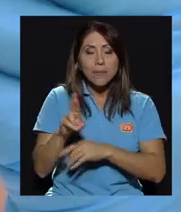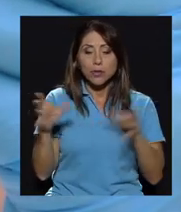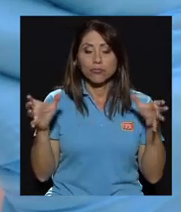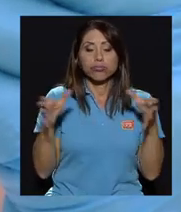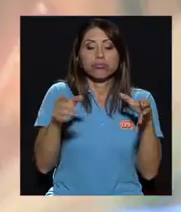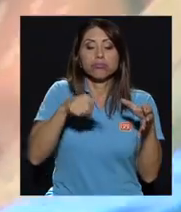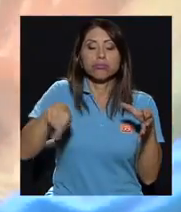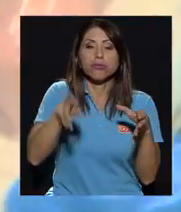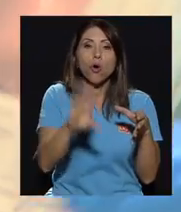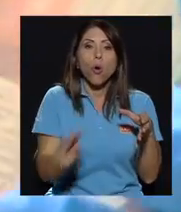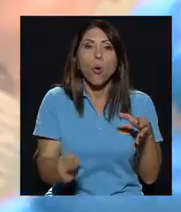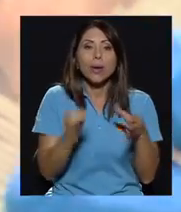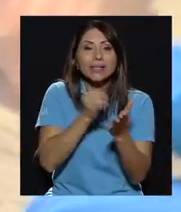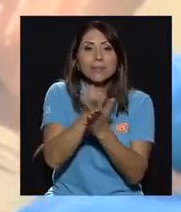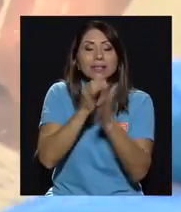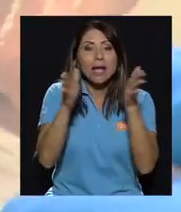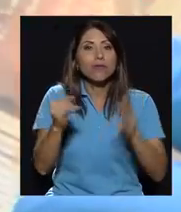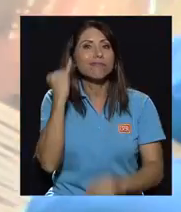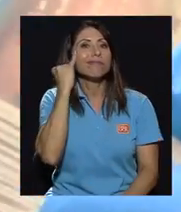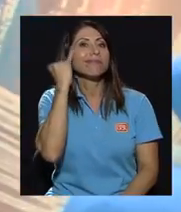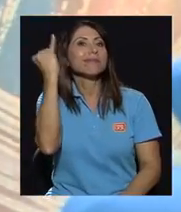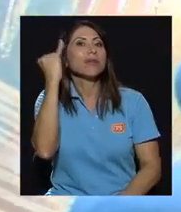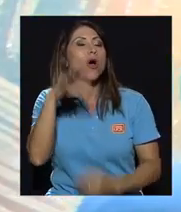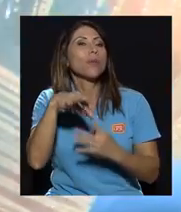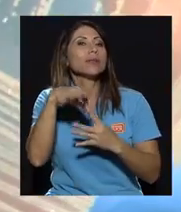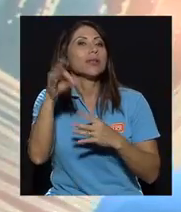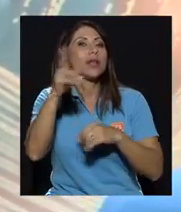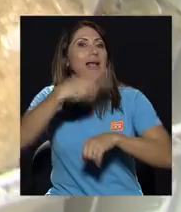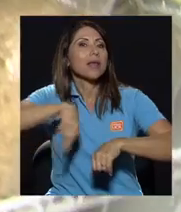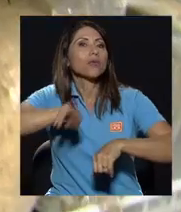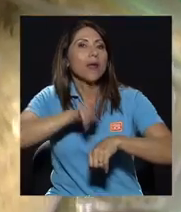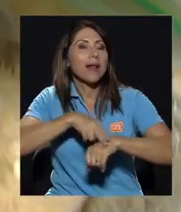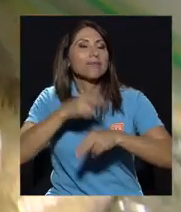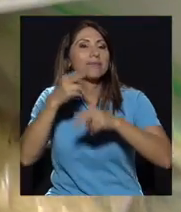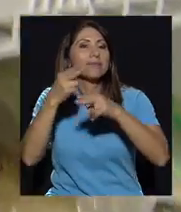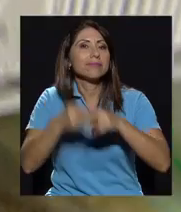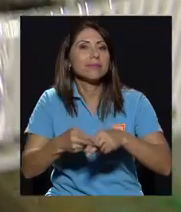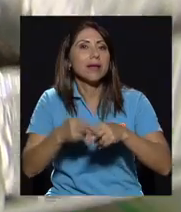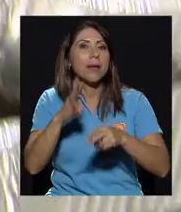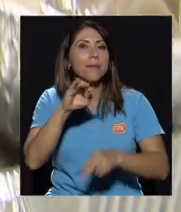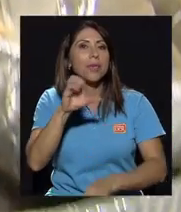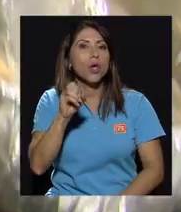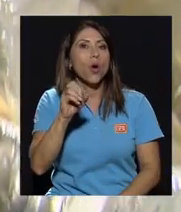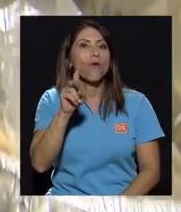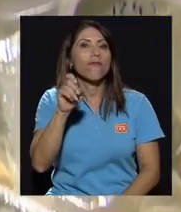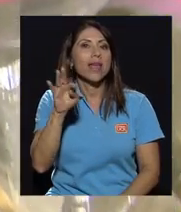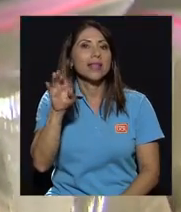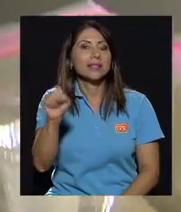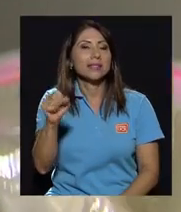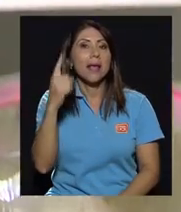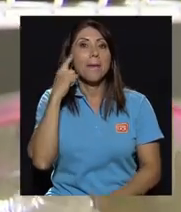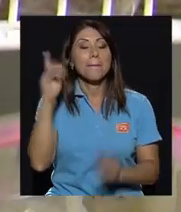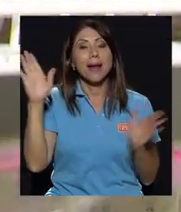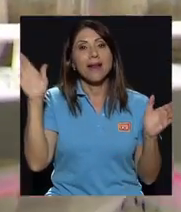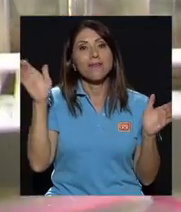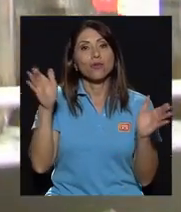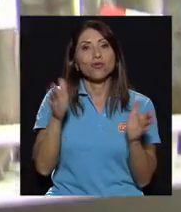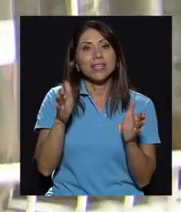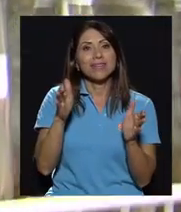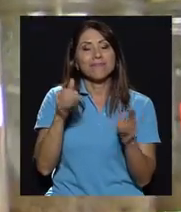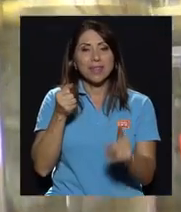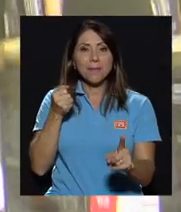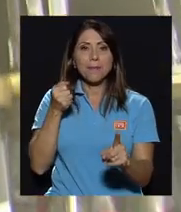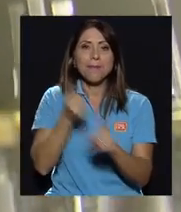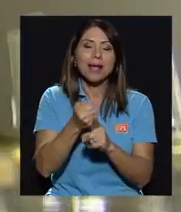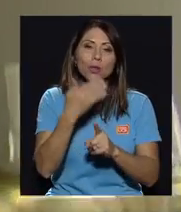jóvenes investigadores idearon una alternativa natural llamada bio betts con el objetivo de reducir los impactos del mal